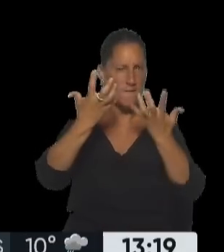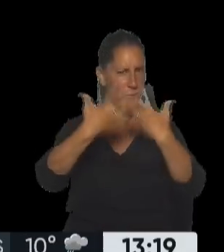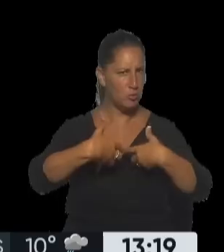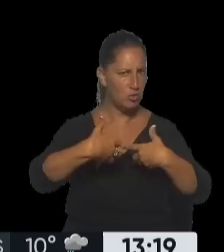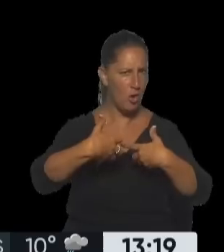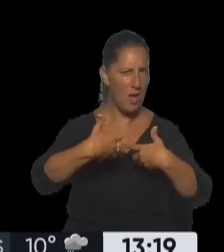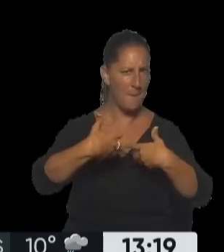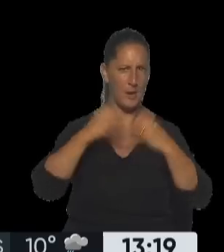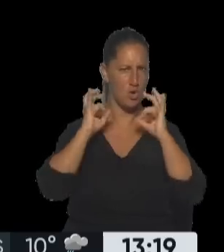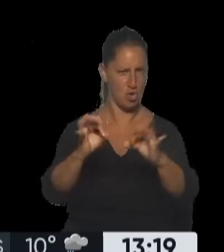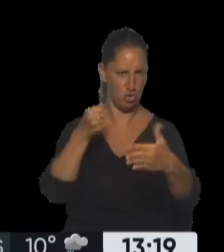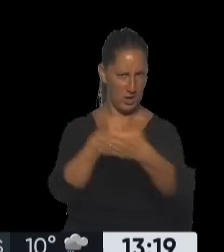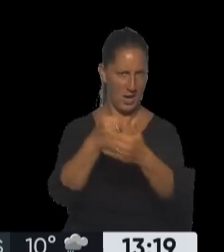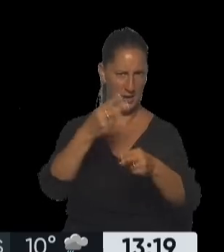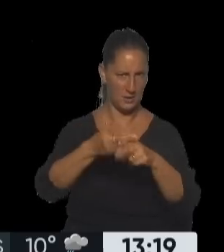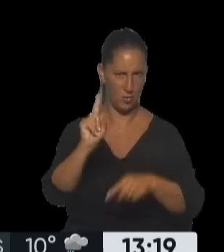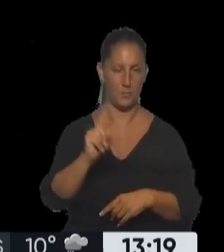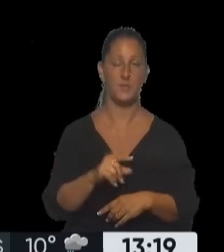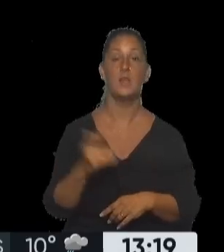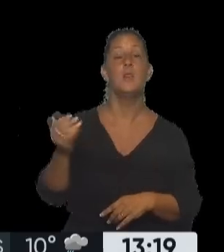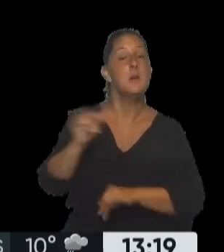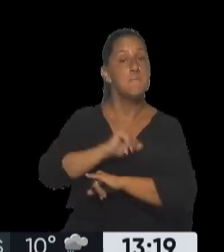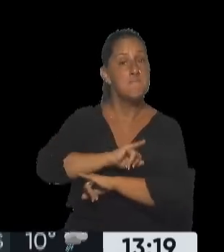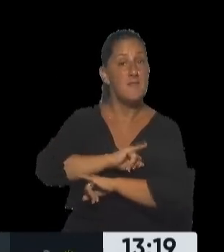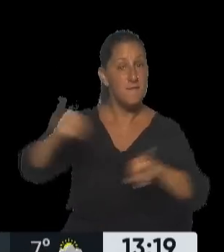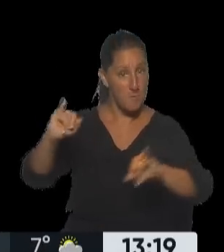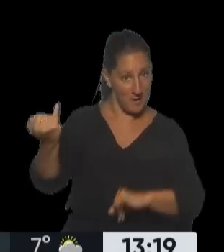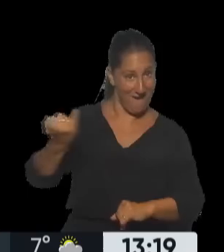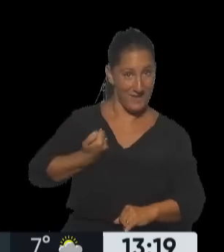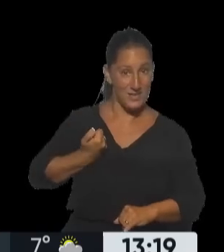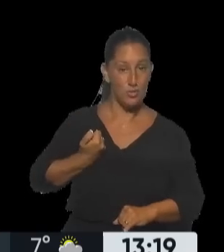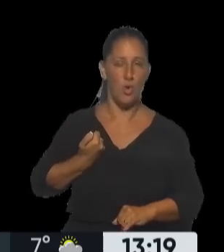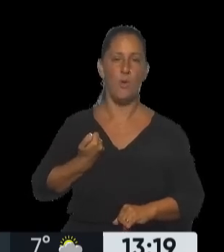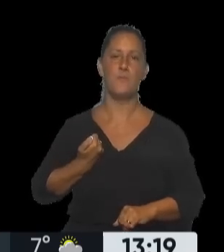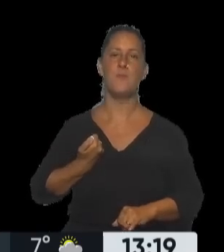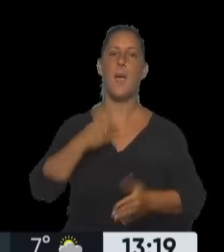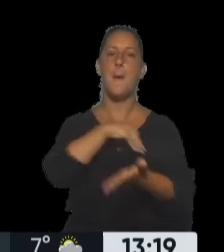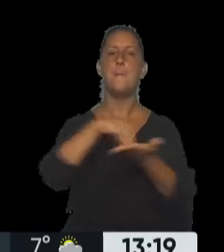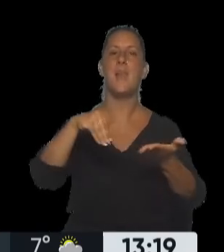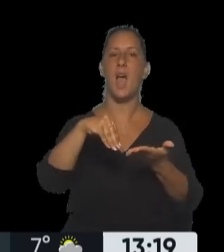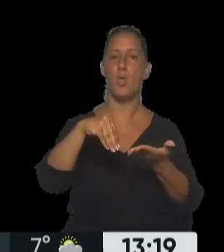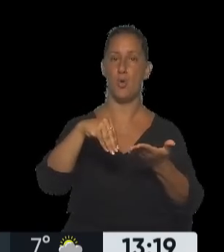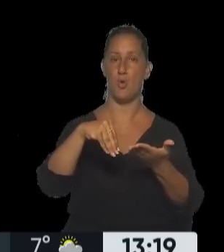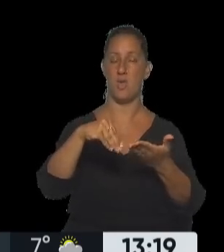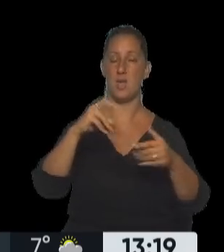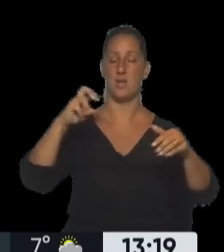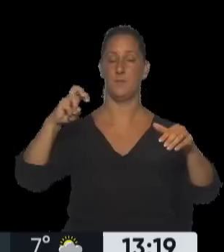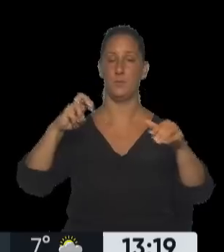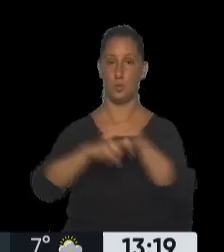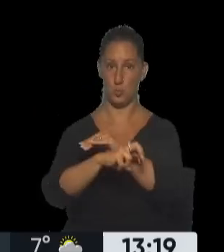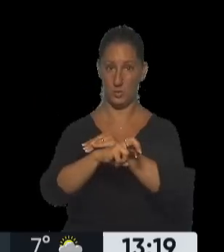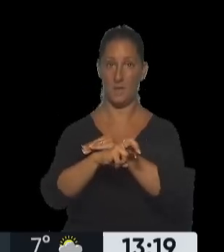parcialmente verdad la información que nos acaban dar desde el lugar los los empleados y delegados de de esta